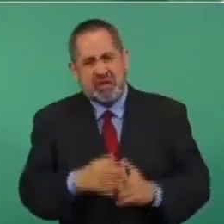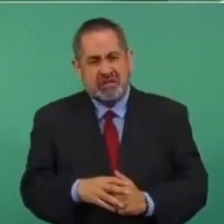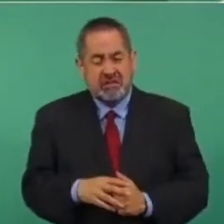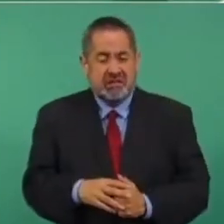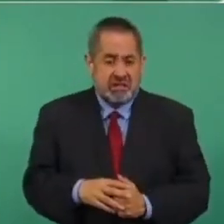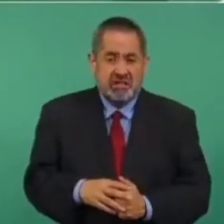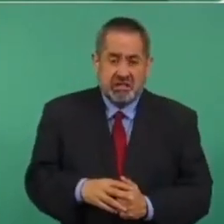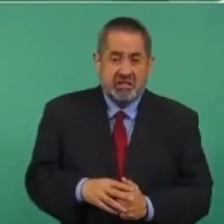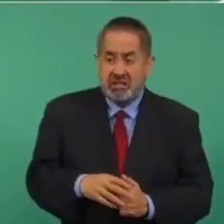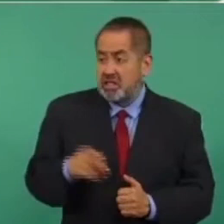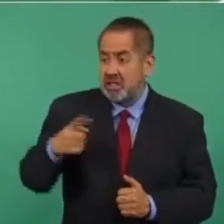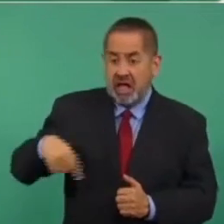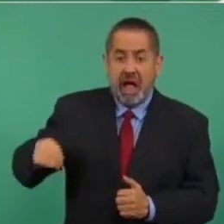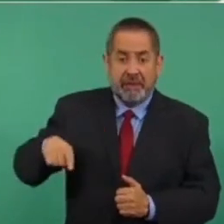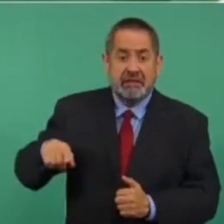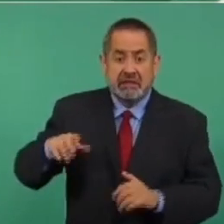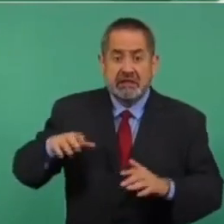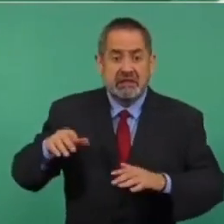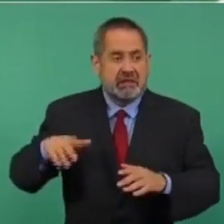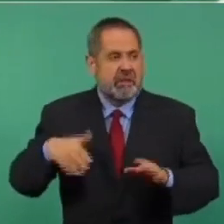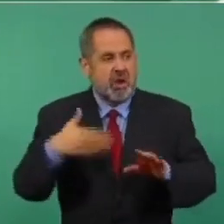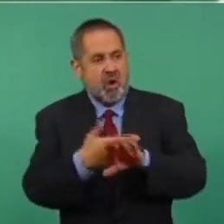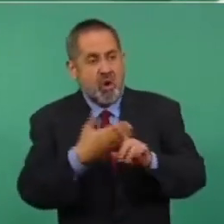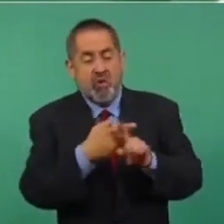también lo cuestionaron mucho,